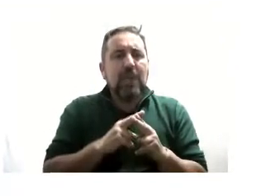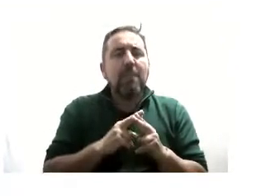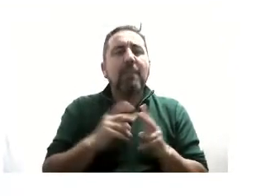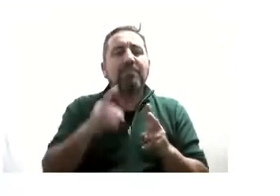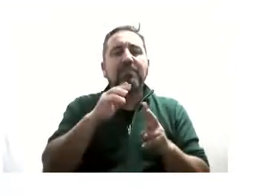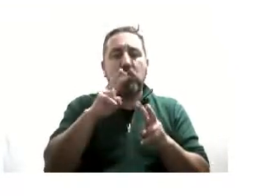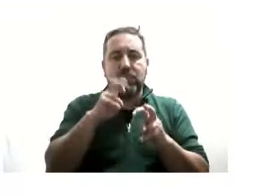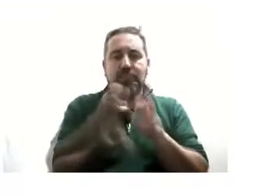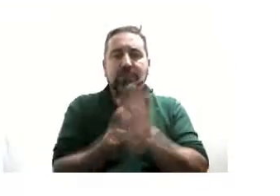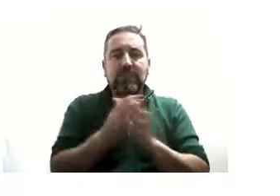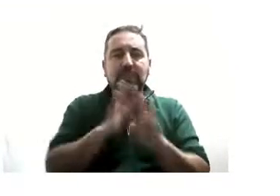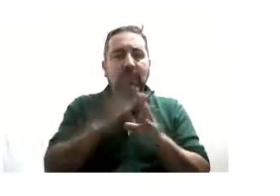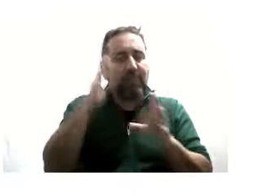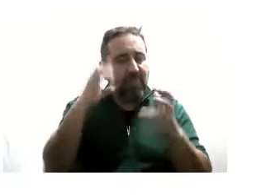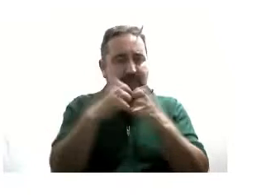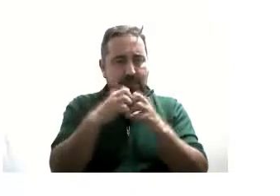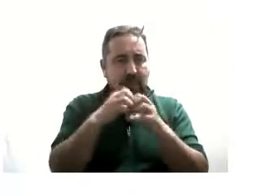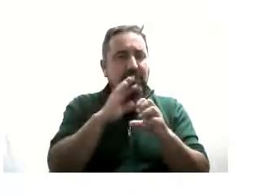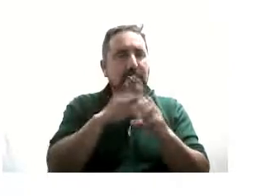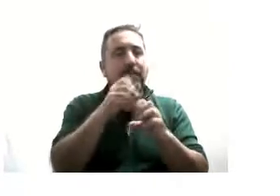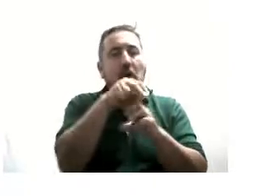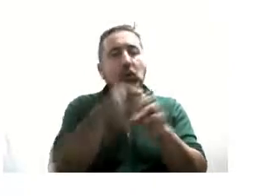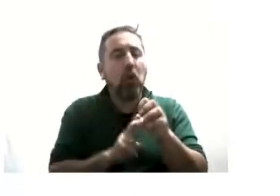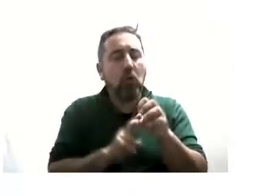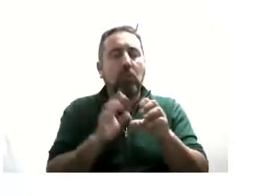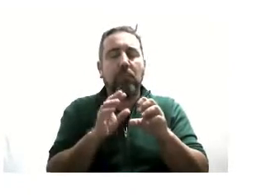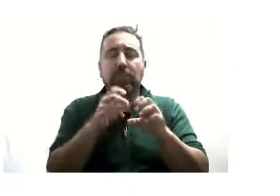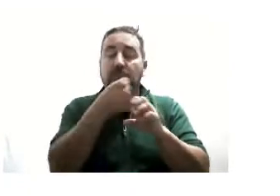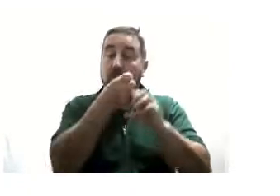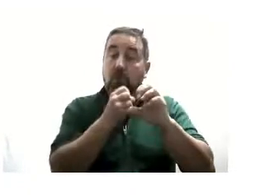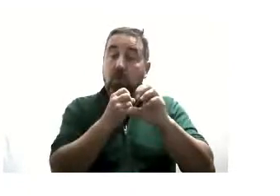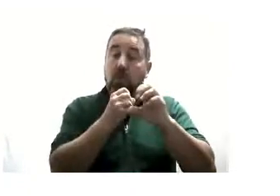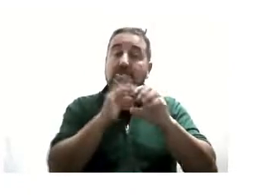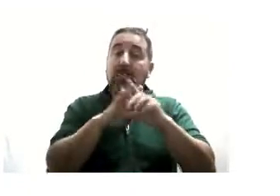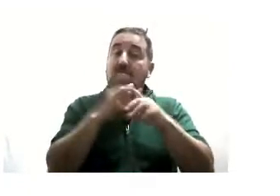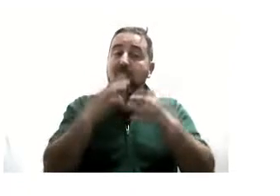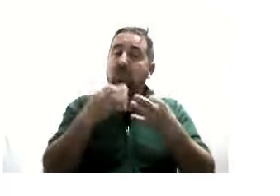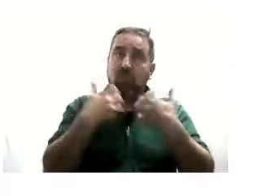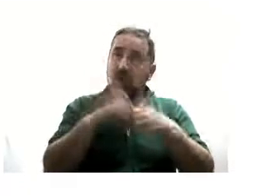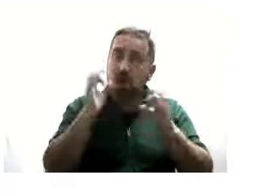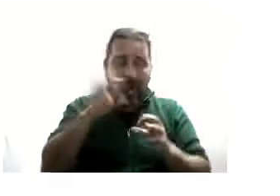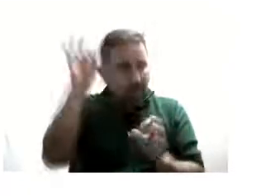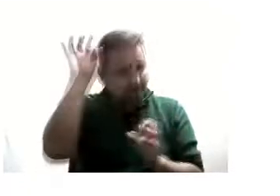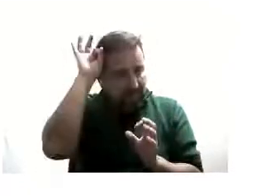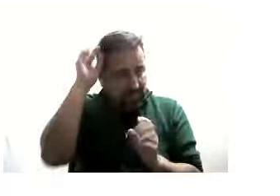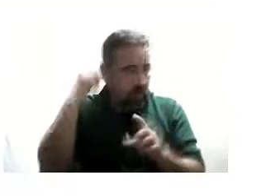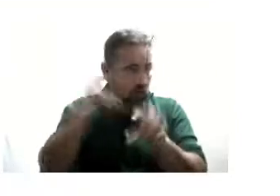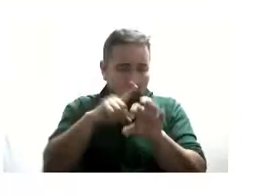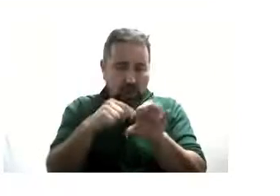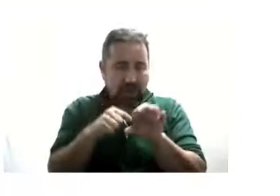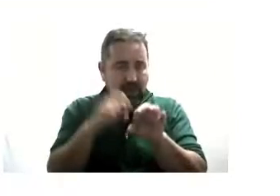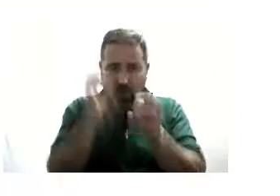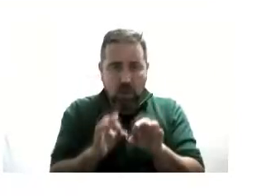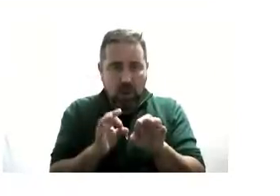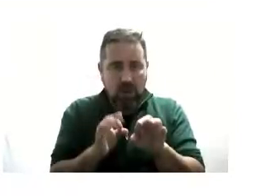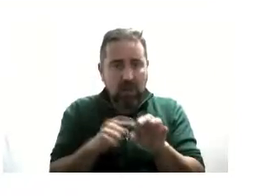cerebral. Los implantes de tronco cerebral funcionan conceptualmente como un implante coclear, es decir, es una guía de electrodos